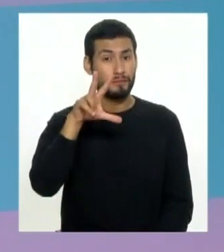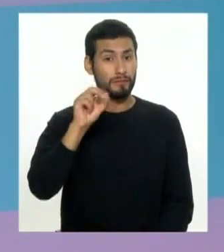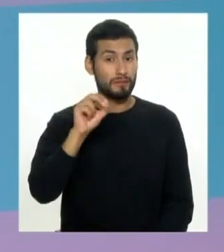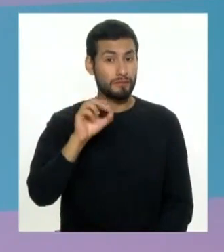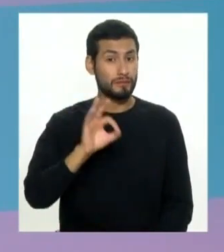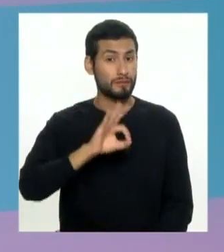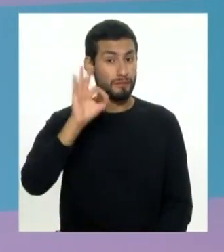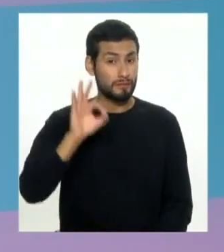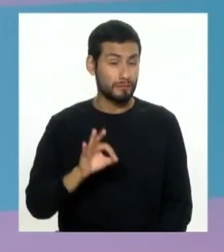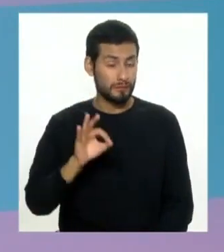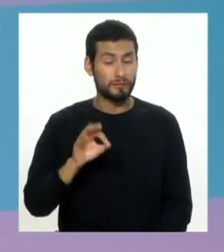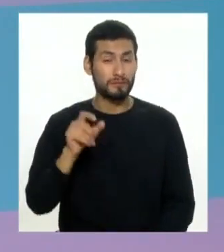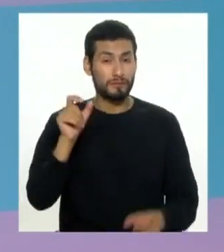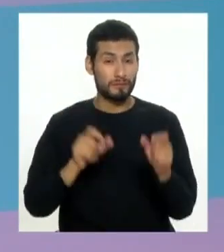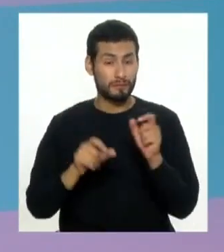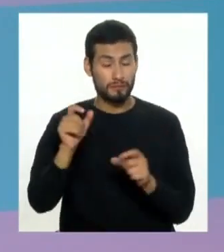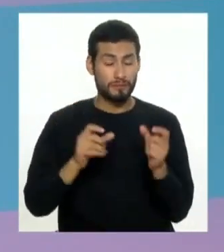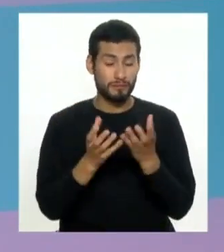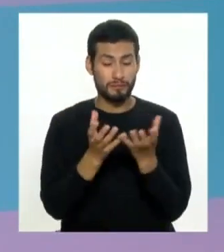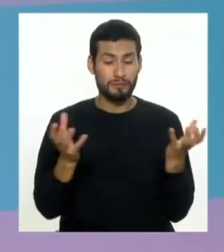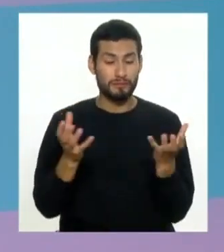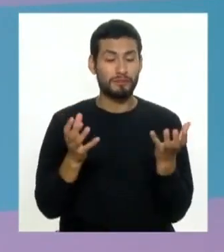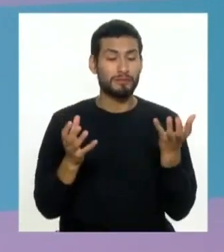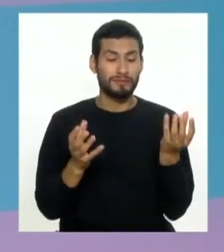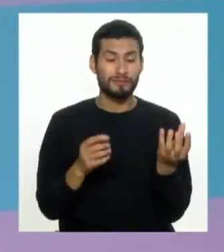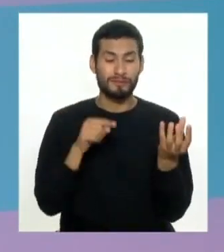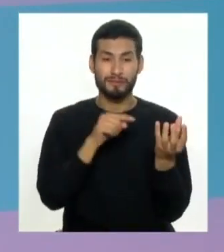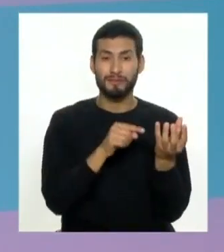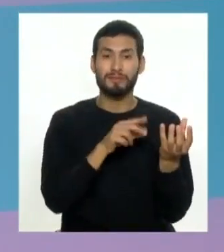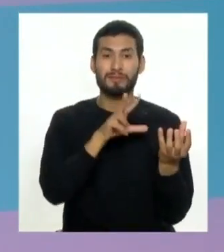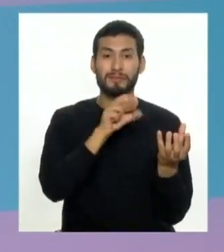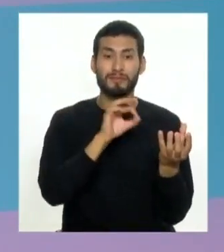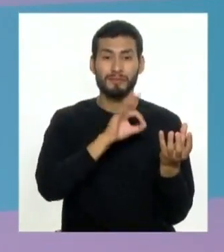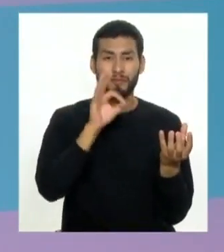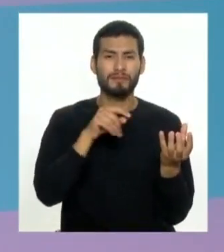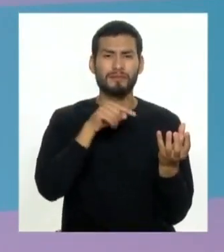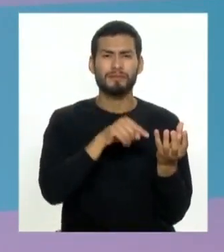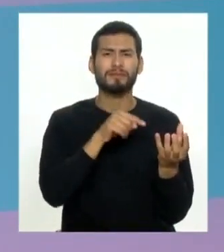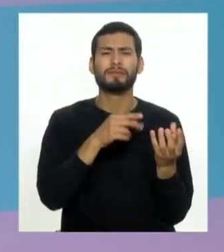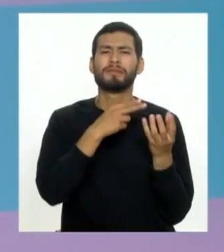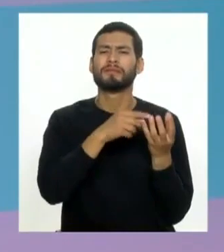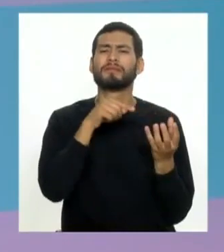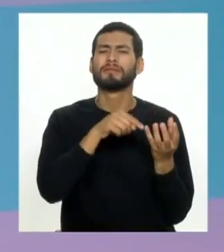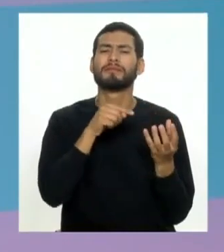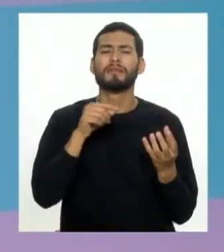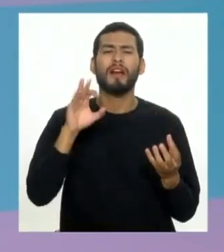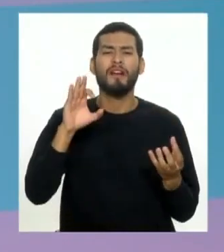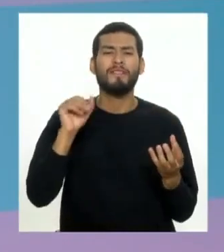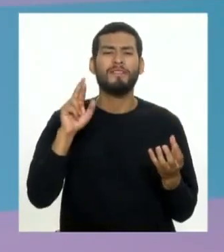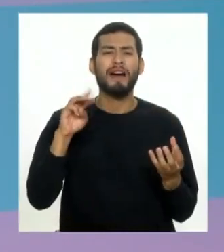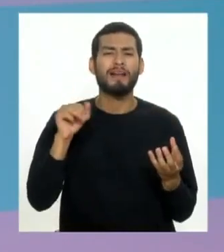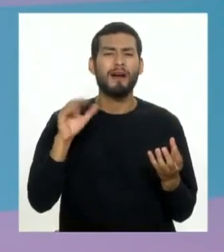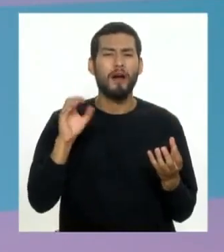30% de personas que tienen epilepsia desarrollan lo que es la epilepsia farmacoresistente.